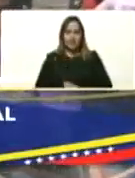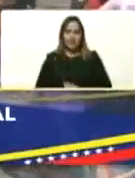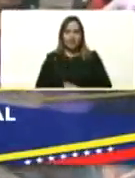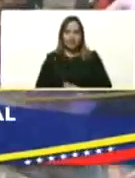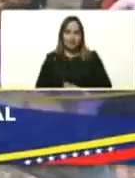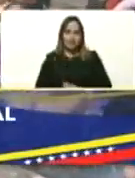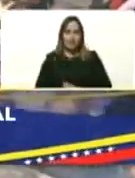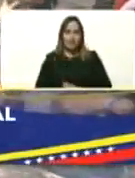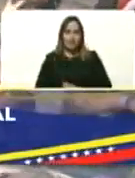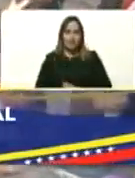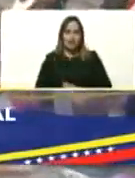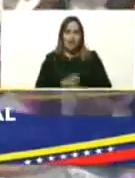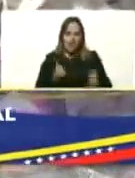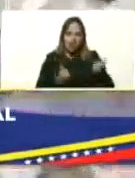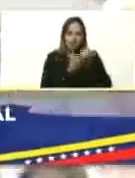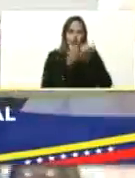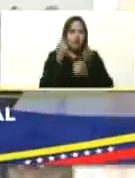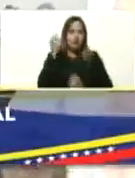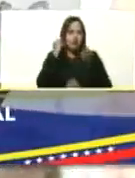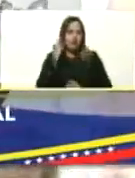es el feminismo.